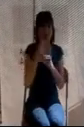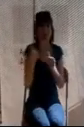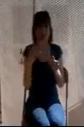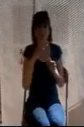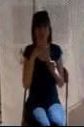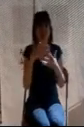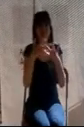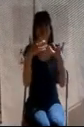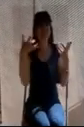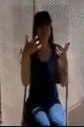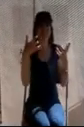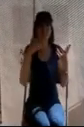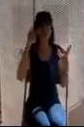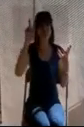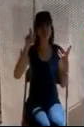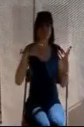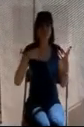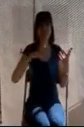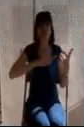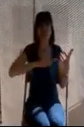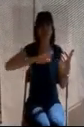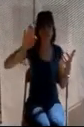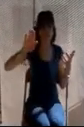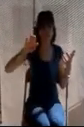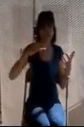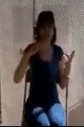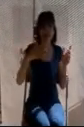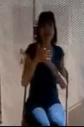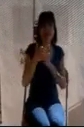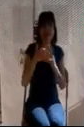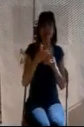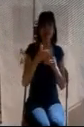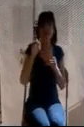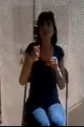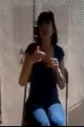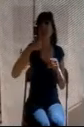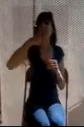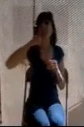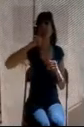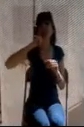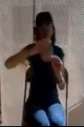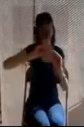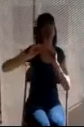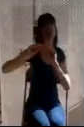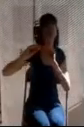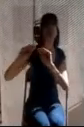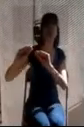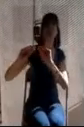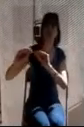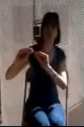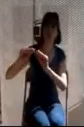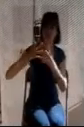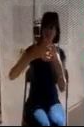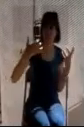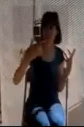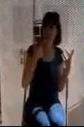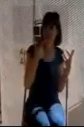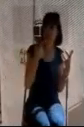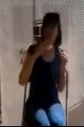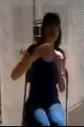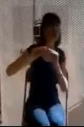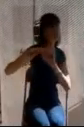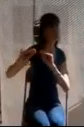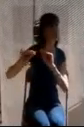es de ese señor tan fascista como el señor Pedro Sánchez. Esta frase es de Pedro Sánchez. De